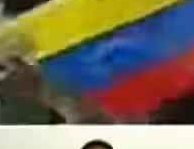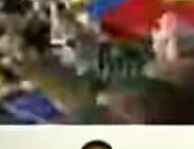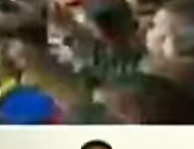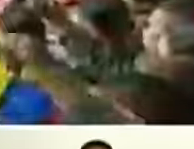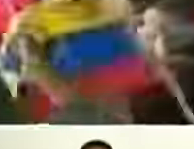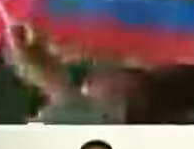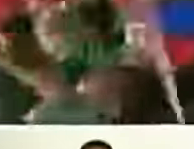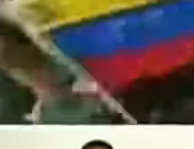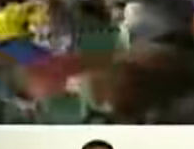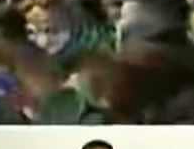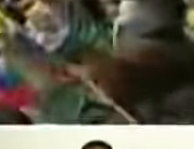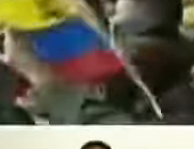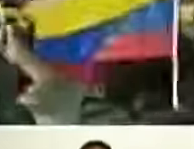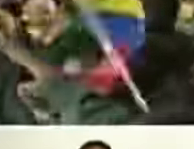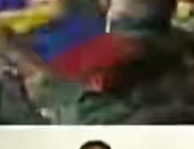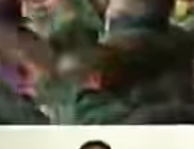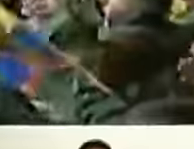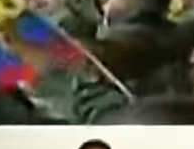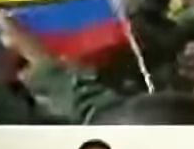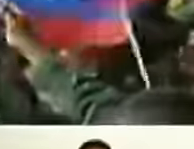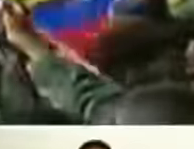Medicina.